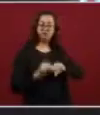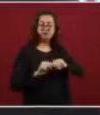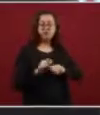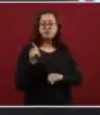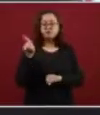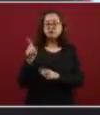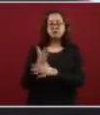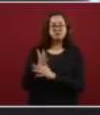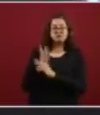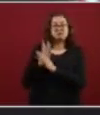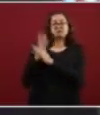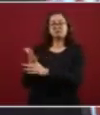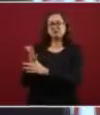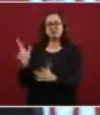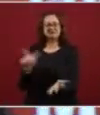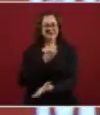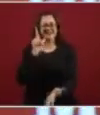sin ningún fundamento legal